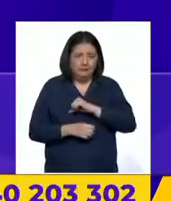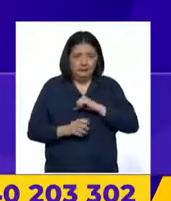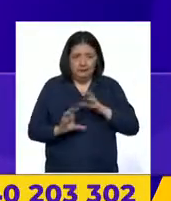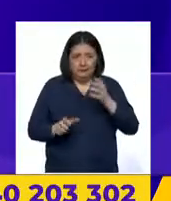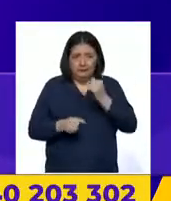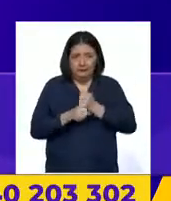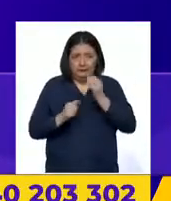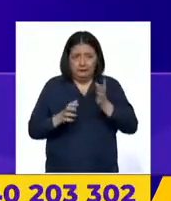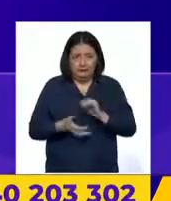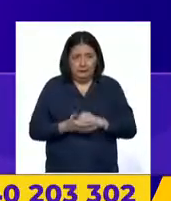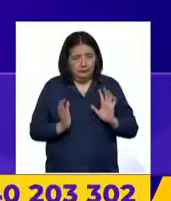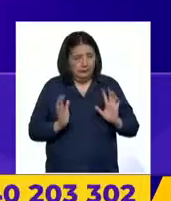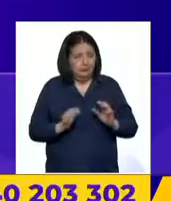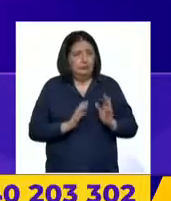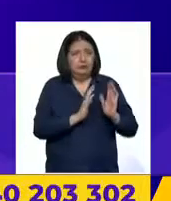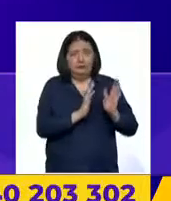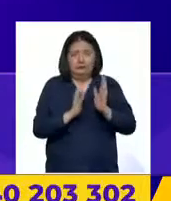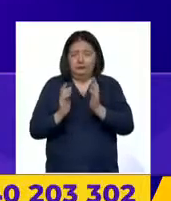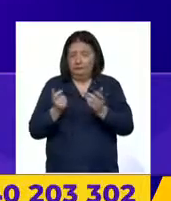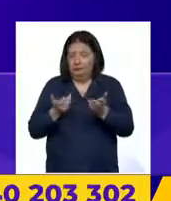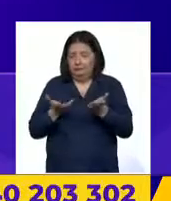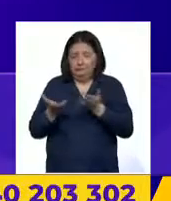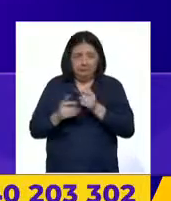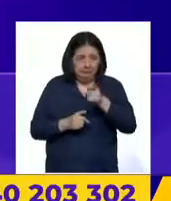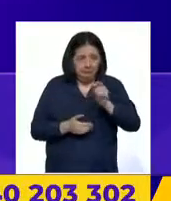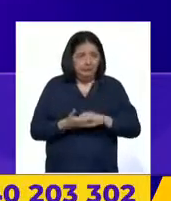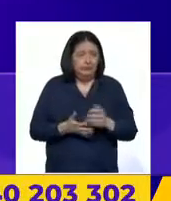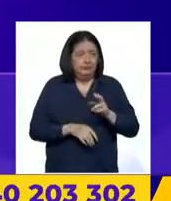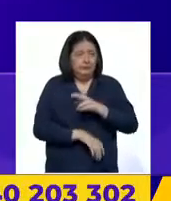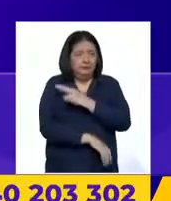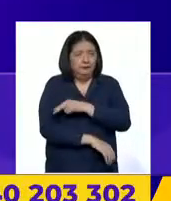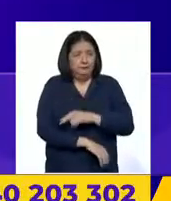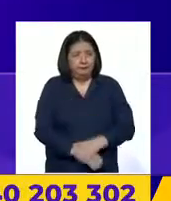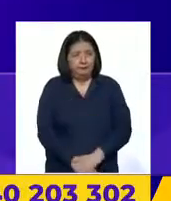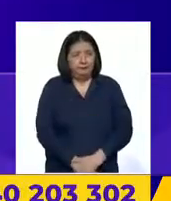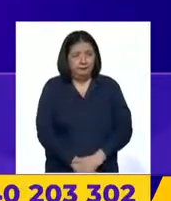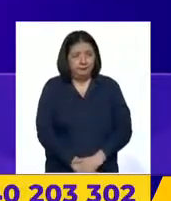los trabajadores en los módulos de atención del hospital.